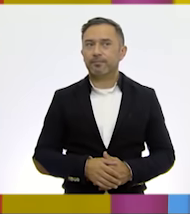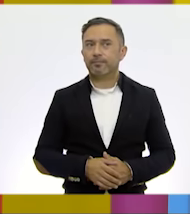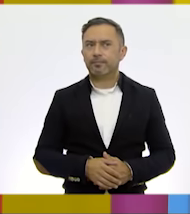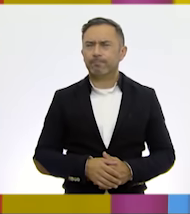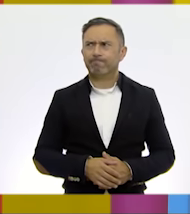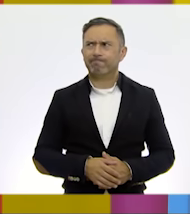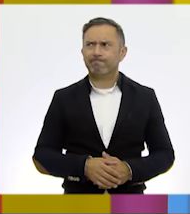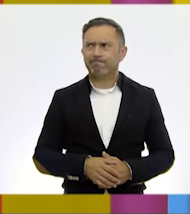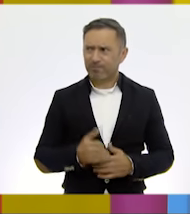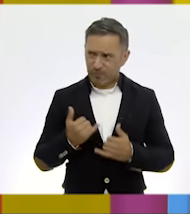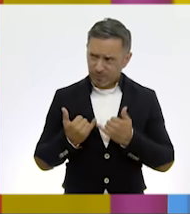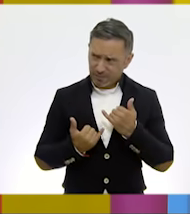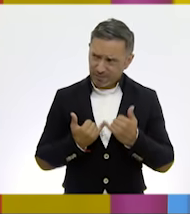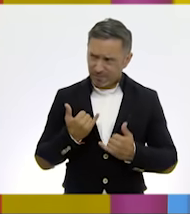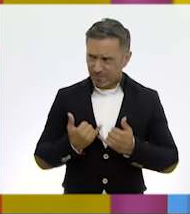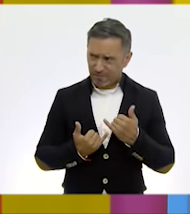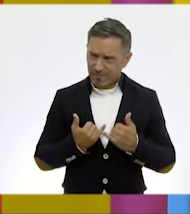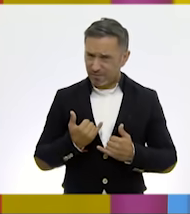Juego.